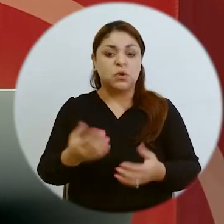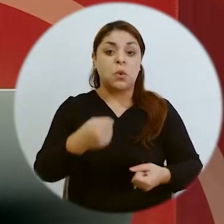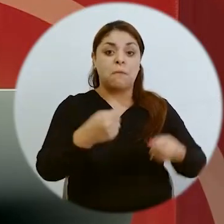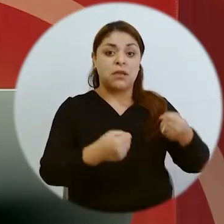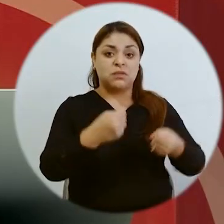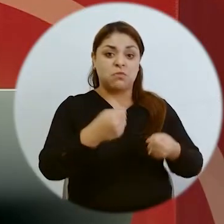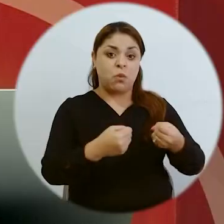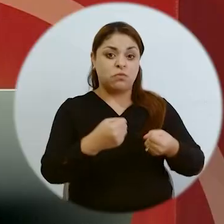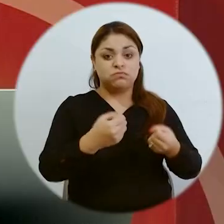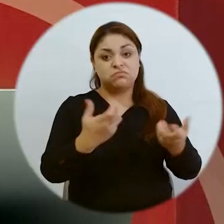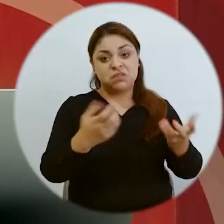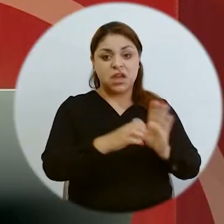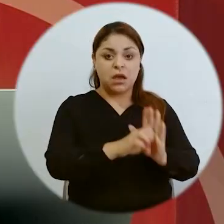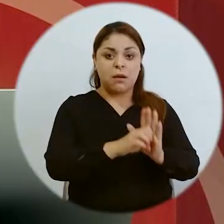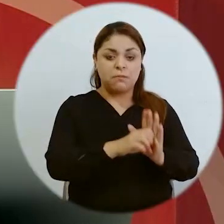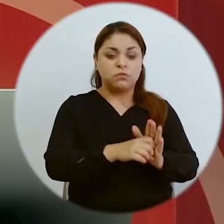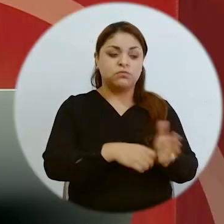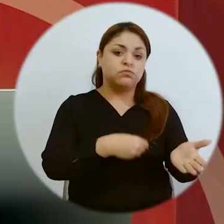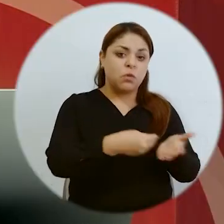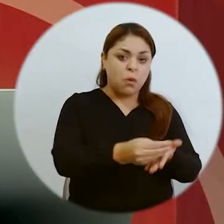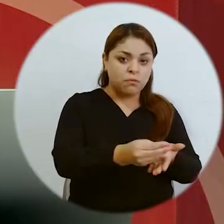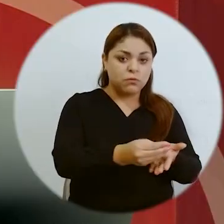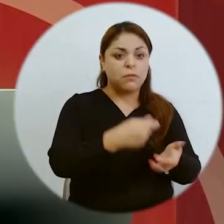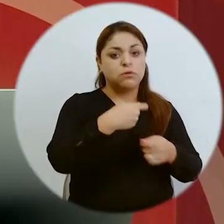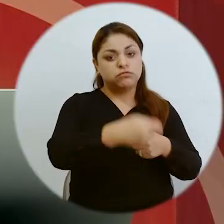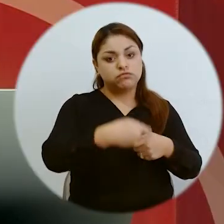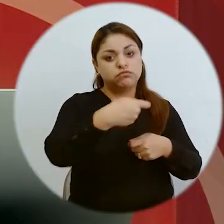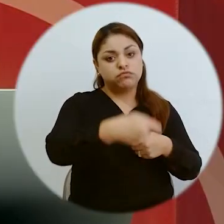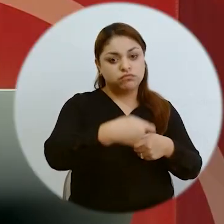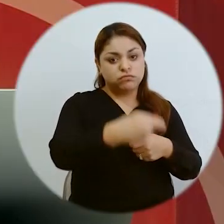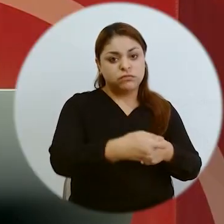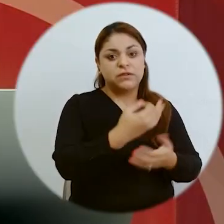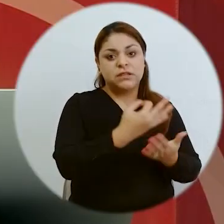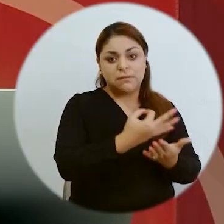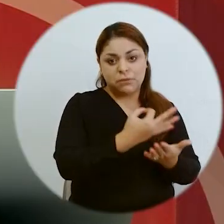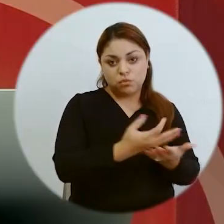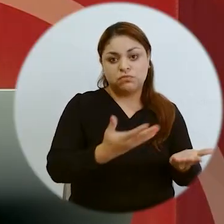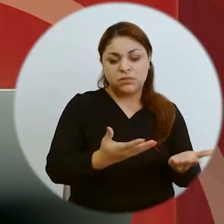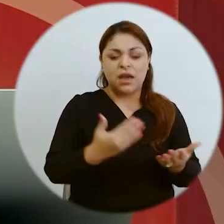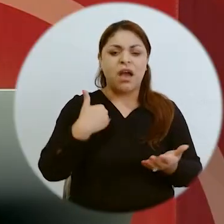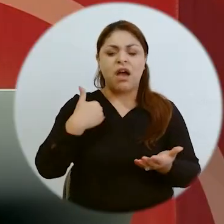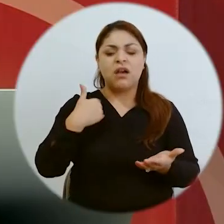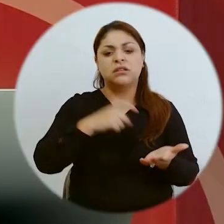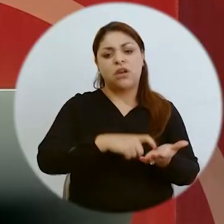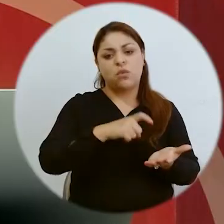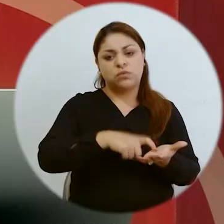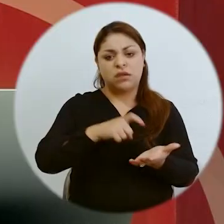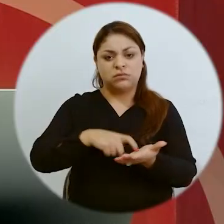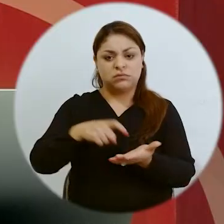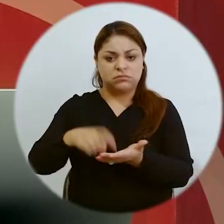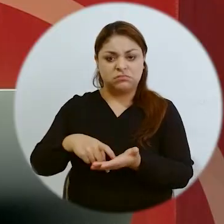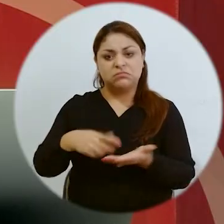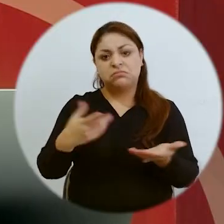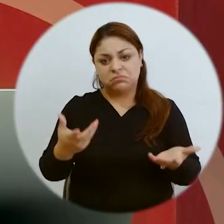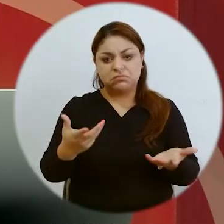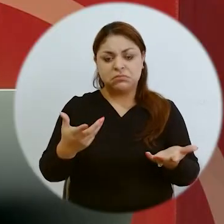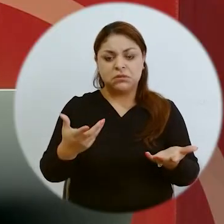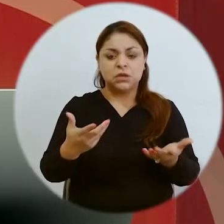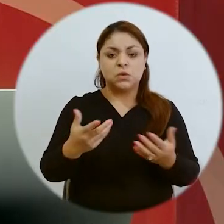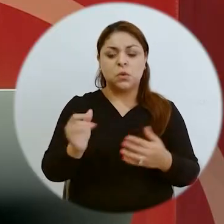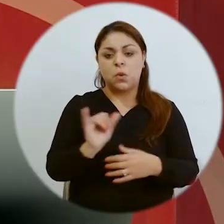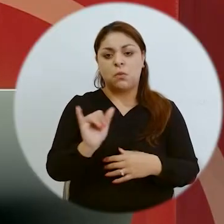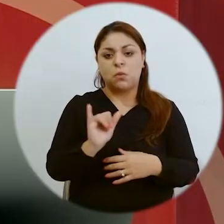el patrimonio, cuesta hacerlo, entonces tenemos que acudir al financiamiento. Entonces hay endeudamiento de